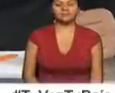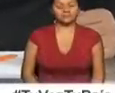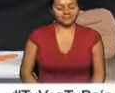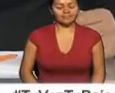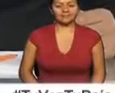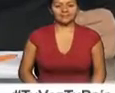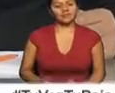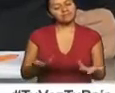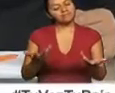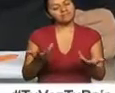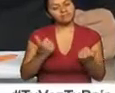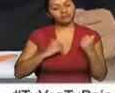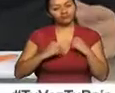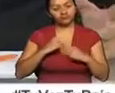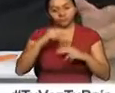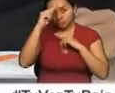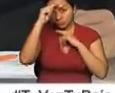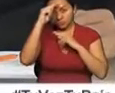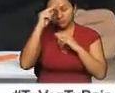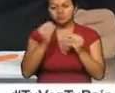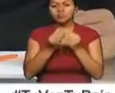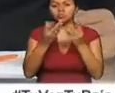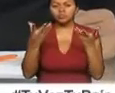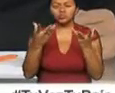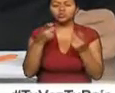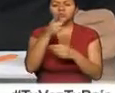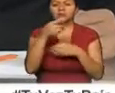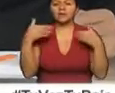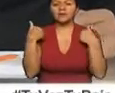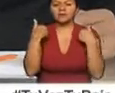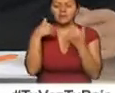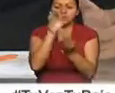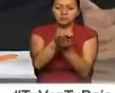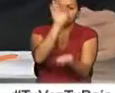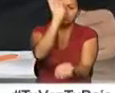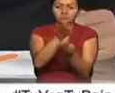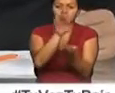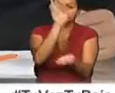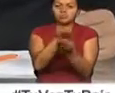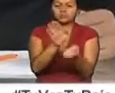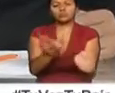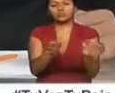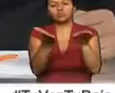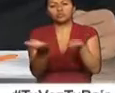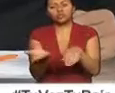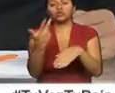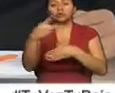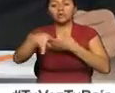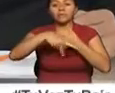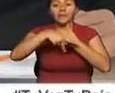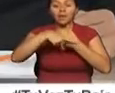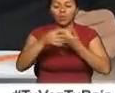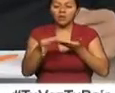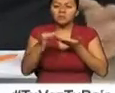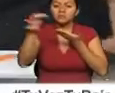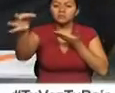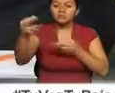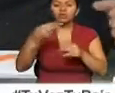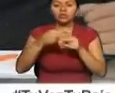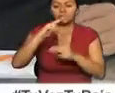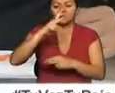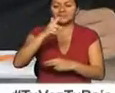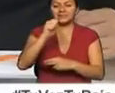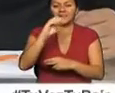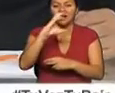Una lamentable noticia, cientos de caimanes murieron en el río Pilcomayo, en el Chaco, una de las zonas más secas de Paraguay. El lugar